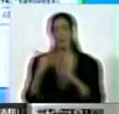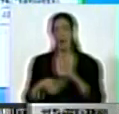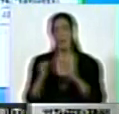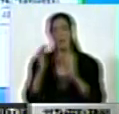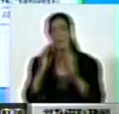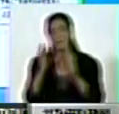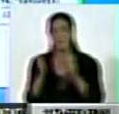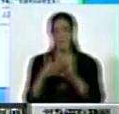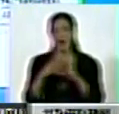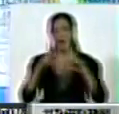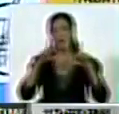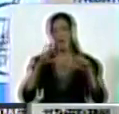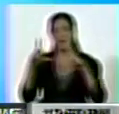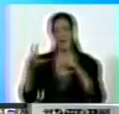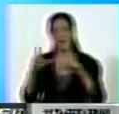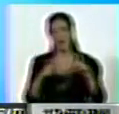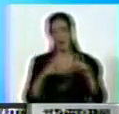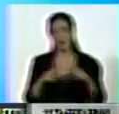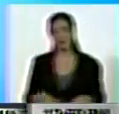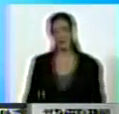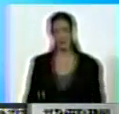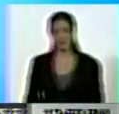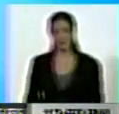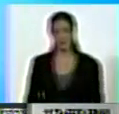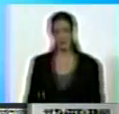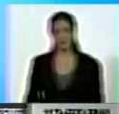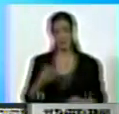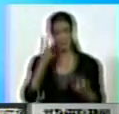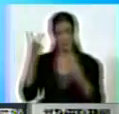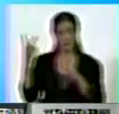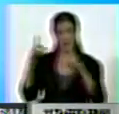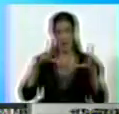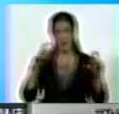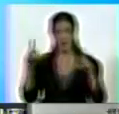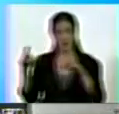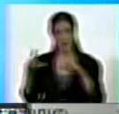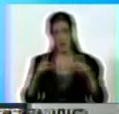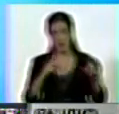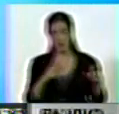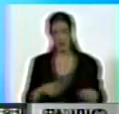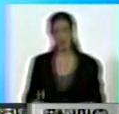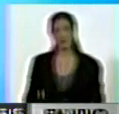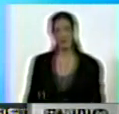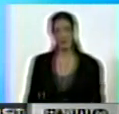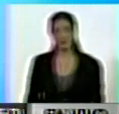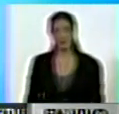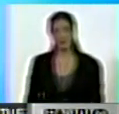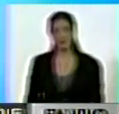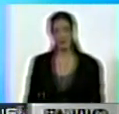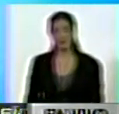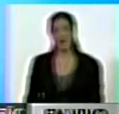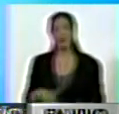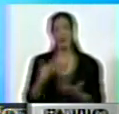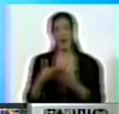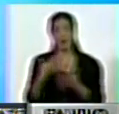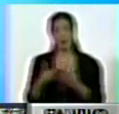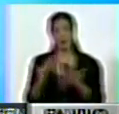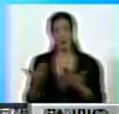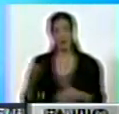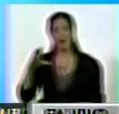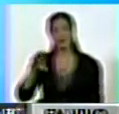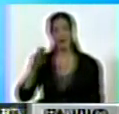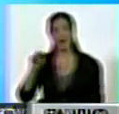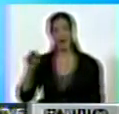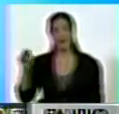las fotos de la cámara de seguridad. Ahí está la cámara de seguridad. El testigo estrella de CNN